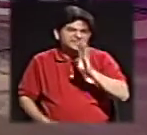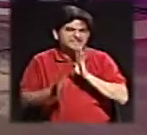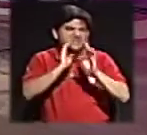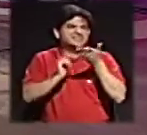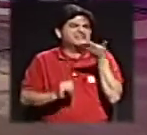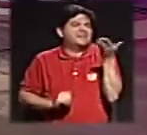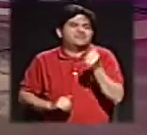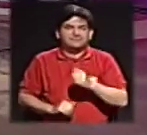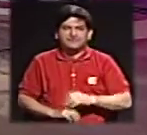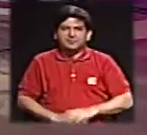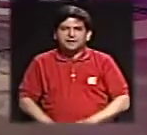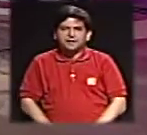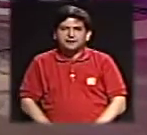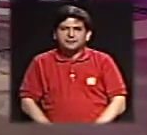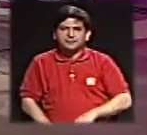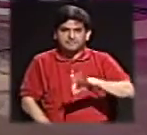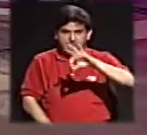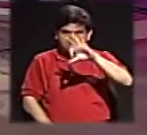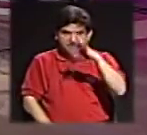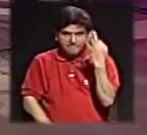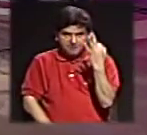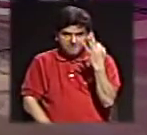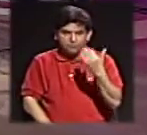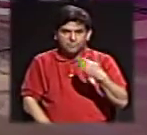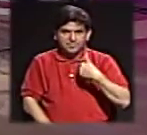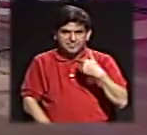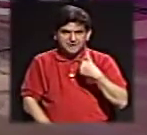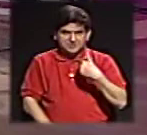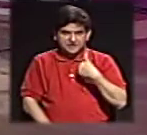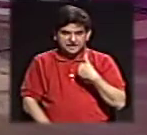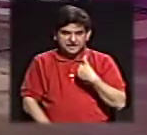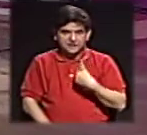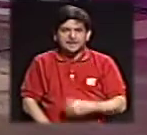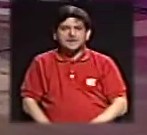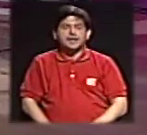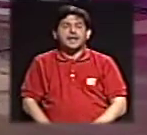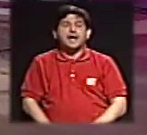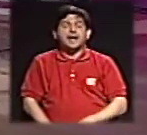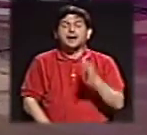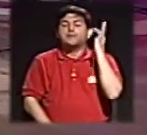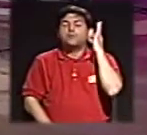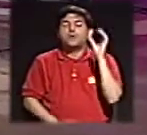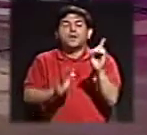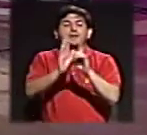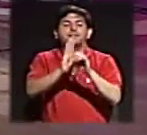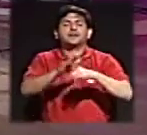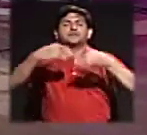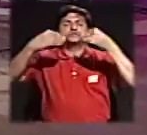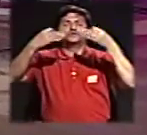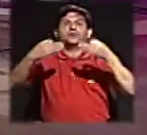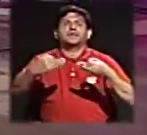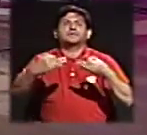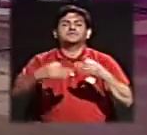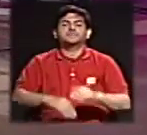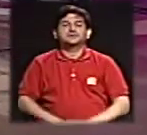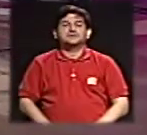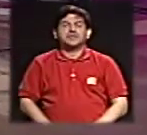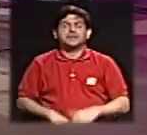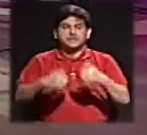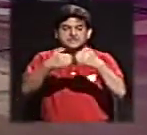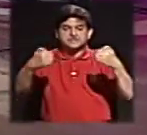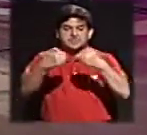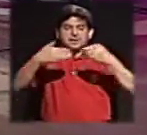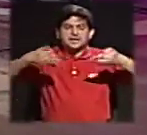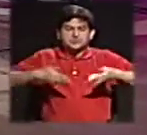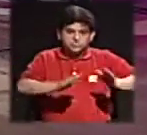habla de cómo las mujeres tienen el derecho, ¿verdad?, a decidir, ¿verdad?, el esparcimiento de